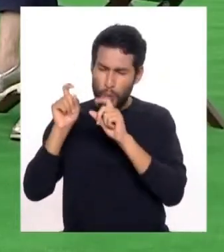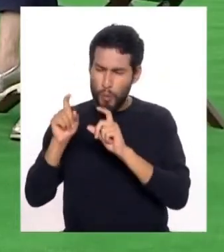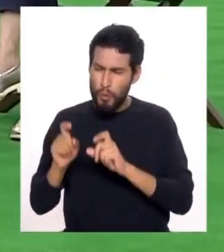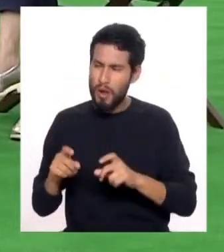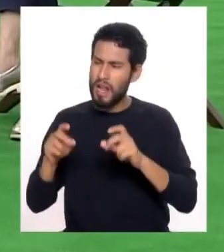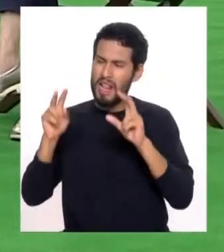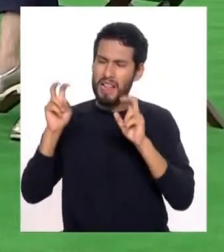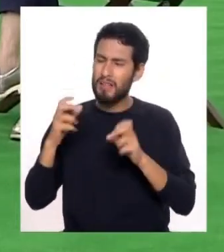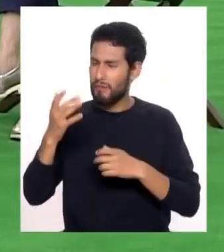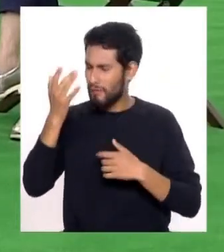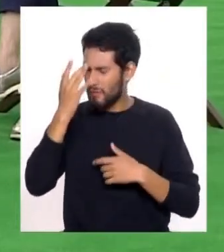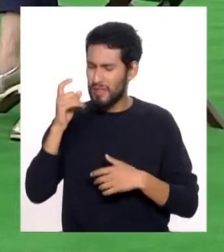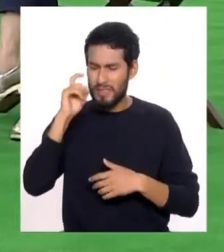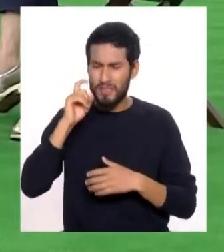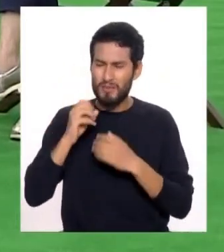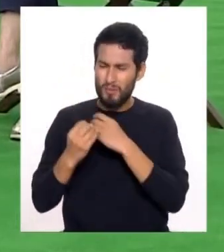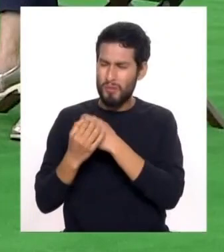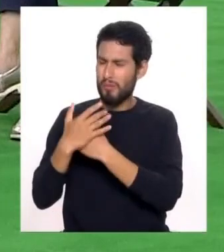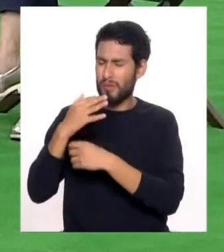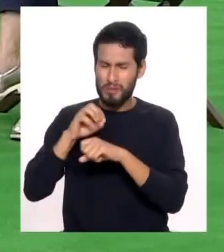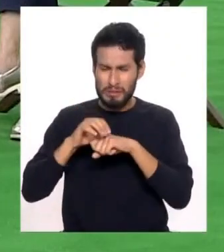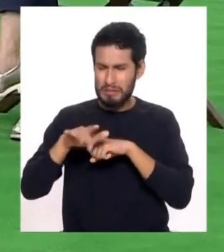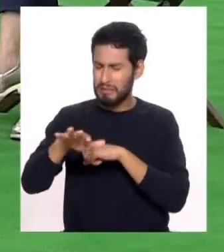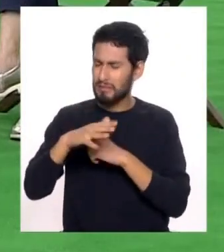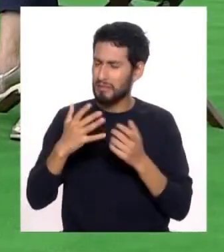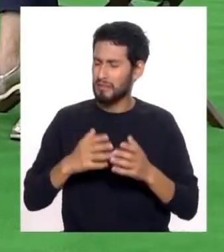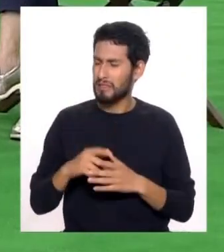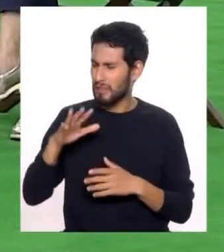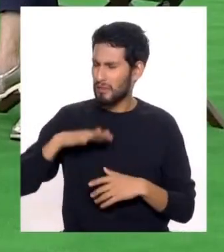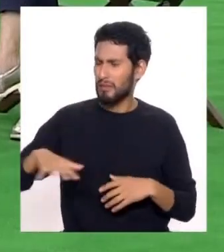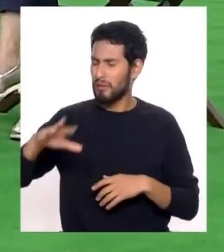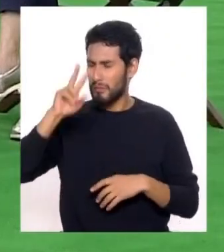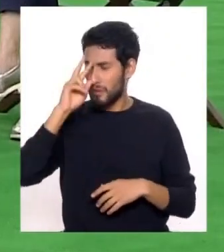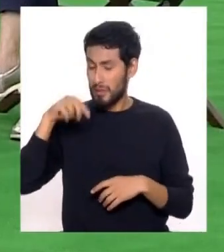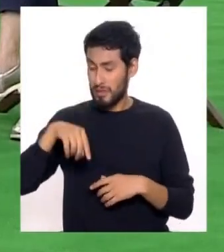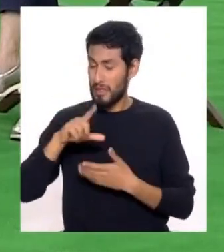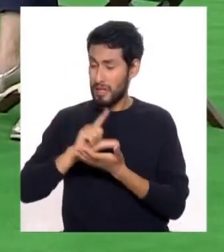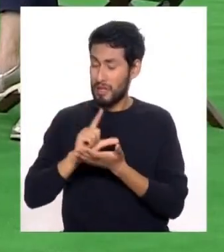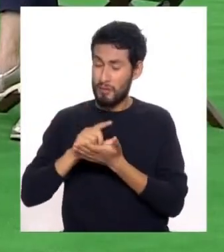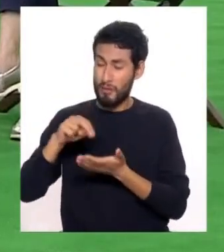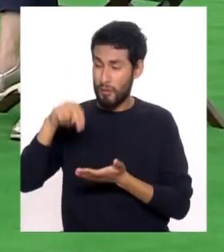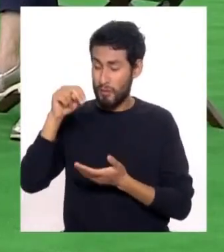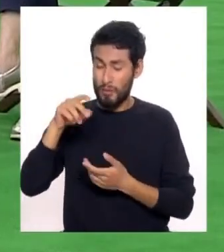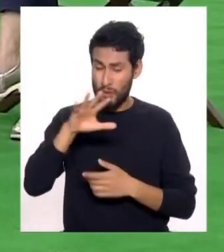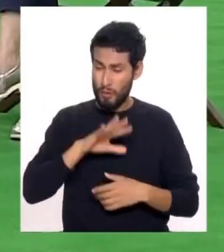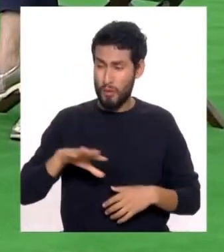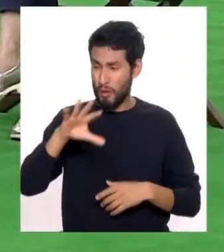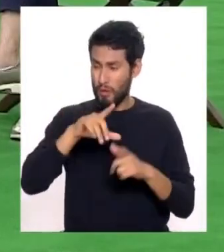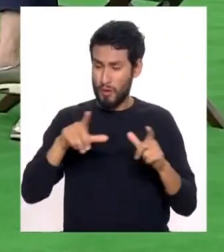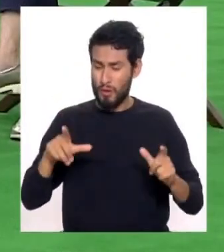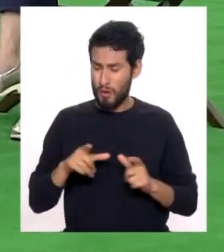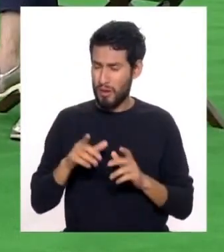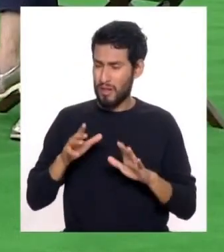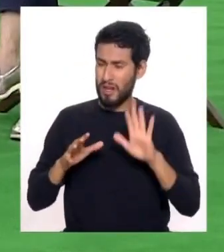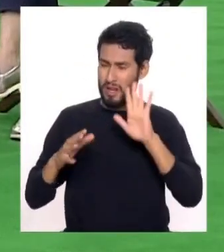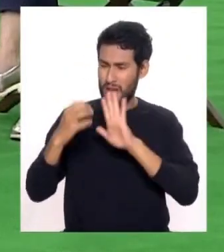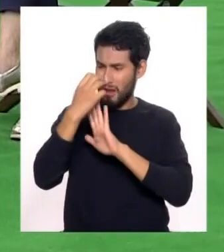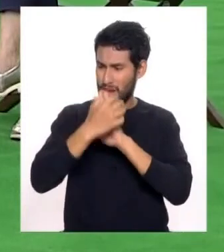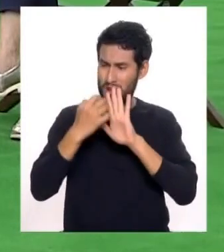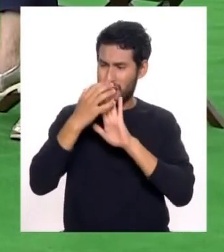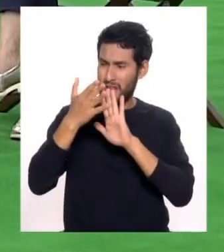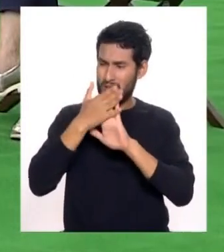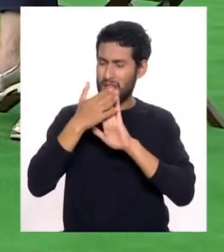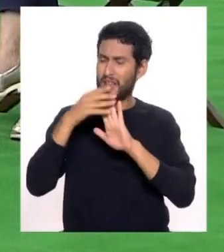con respecto a las enfermedades de transmisión sexual en el territorio. Estamos en Lima Norte, esto es una